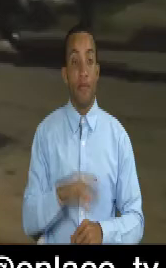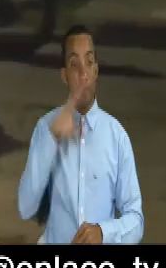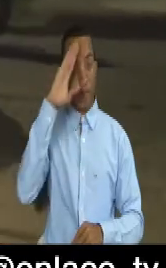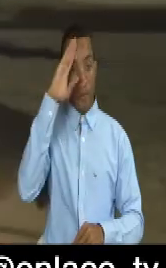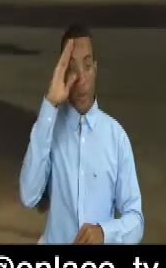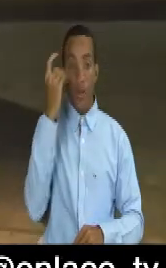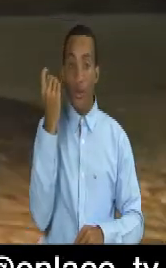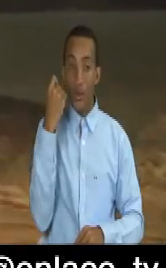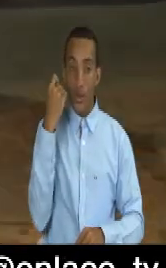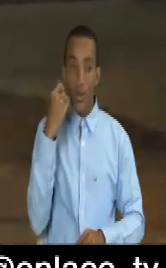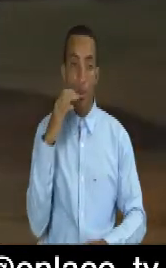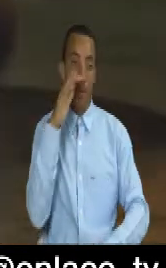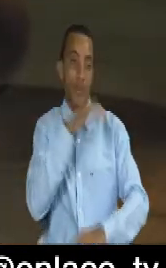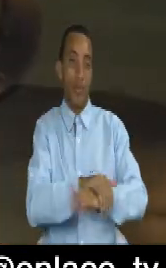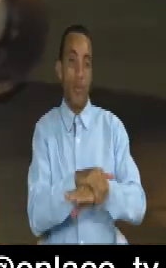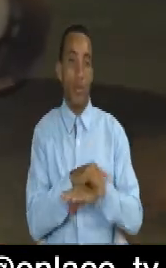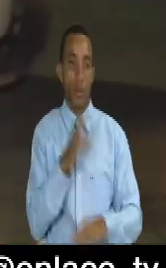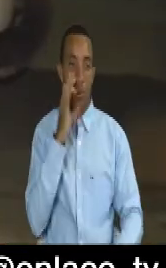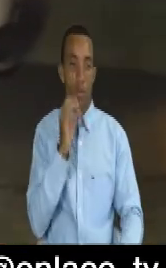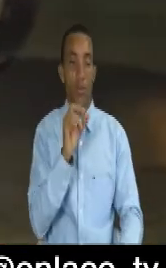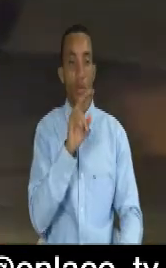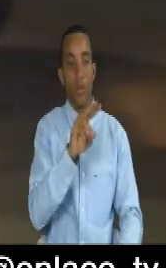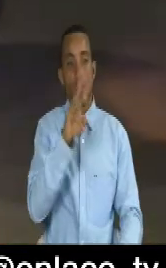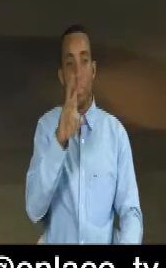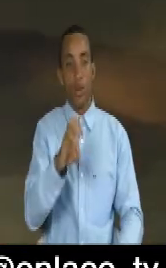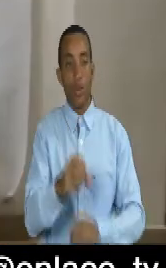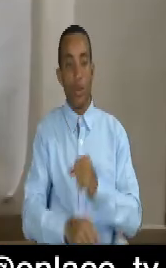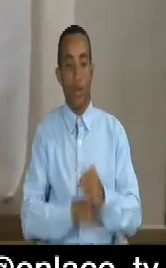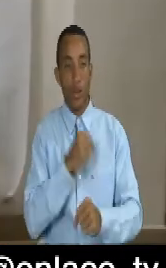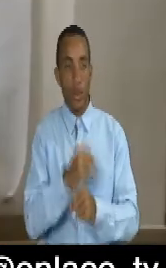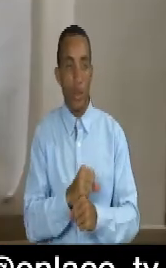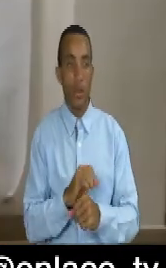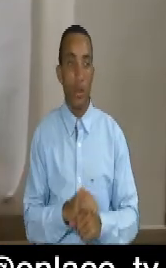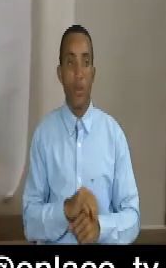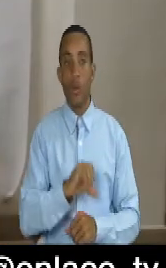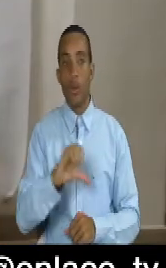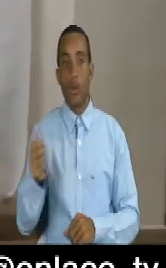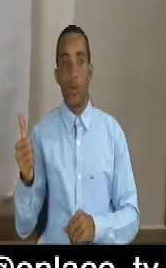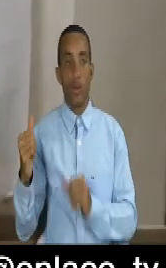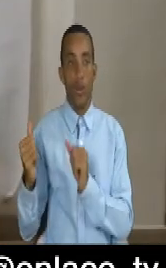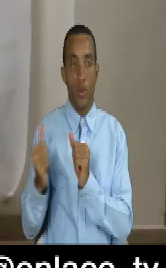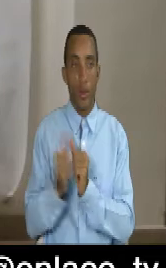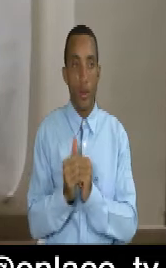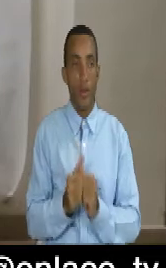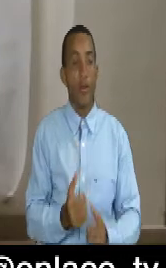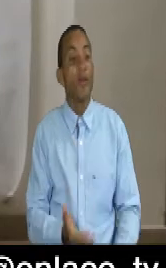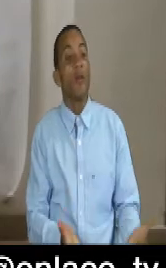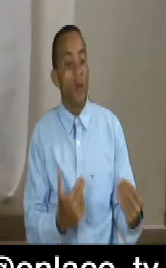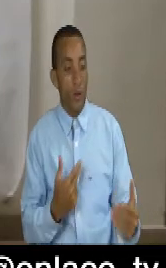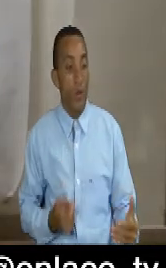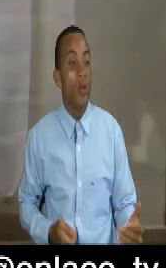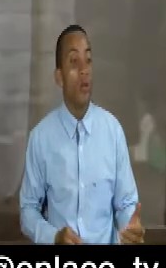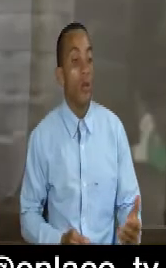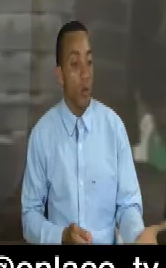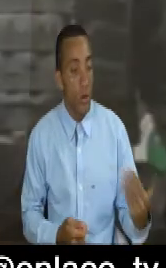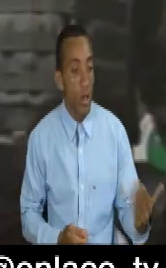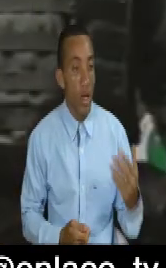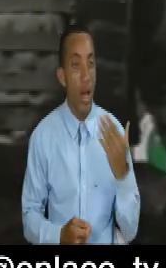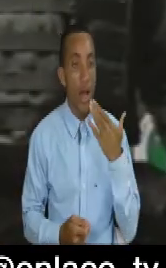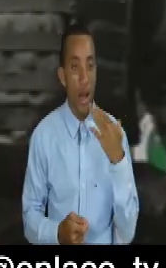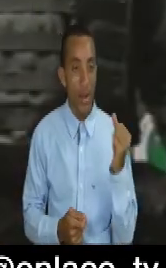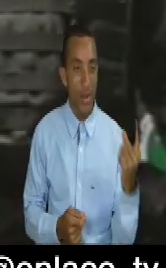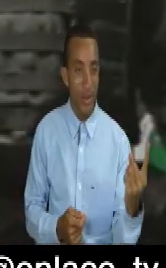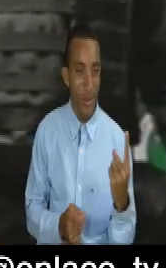últimas horas la captura de un hombre de 28 años de edad que minutos antes, junto con otra persona, habrían intimidado con arma blanca a una mujer en el barrio